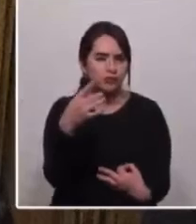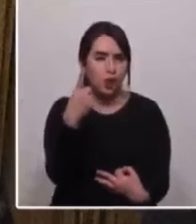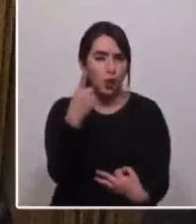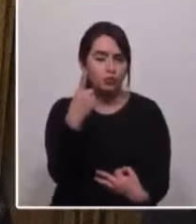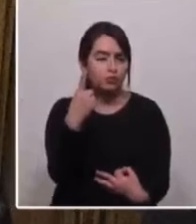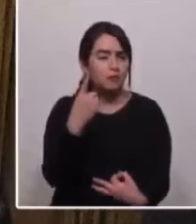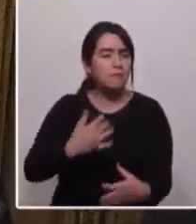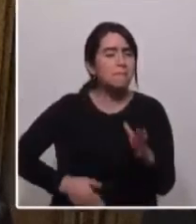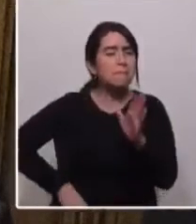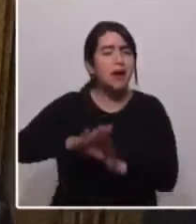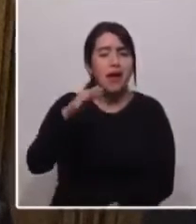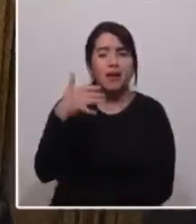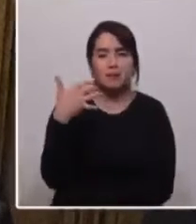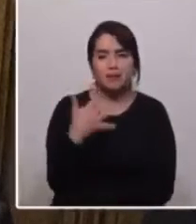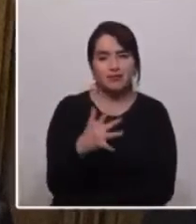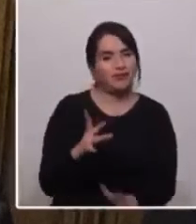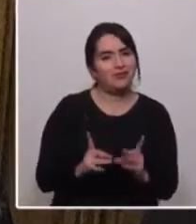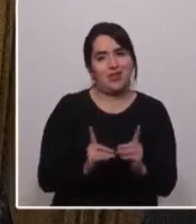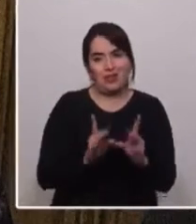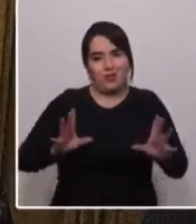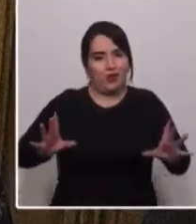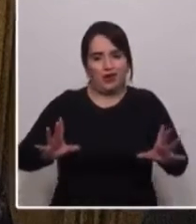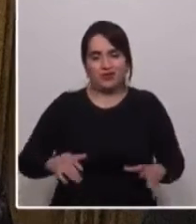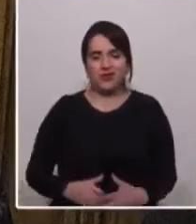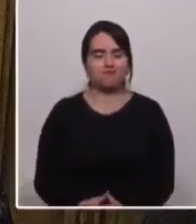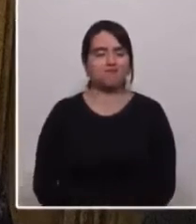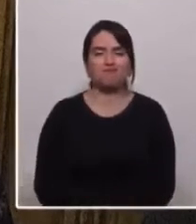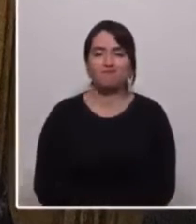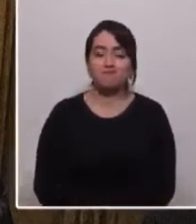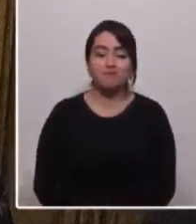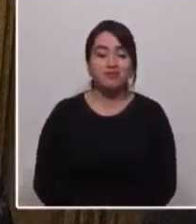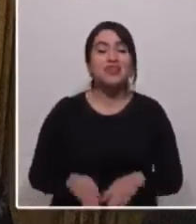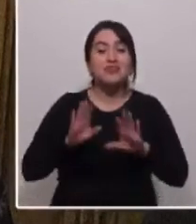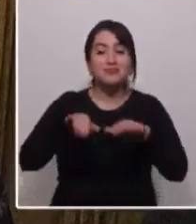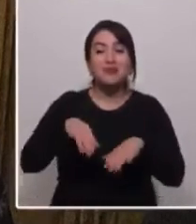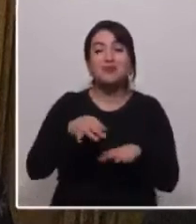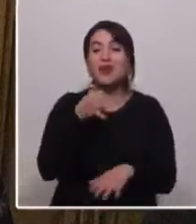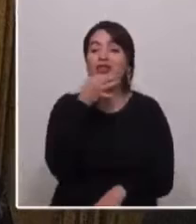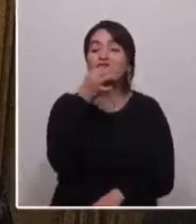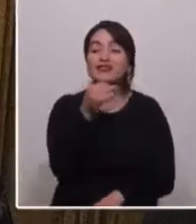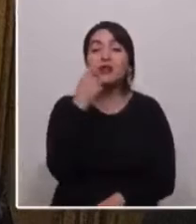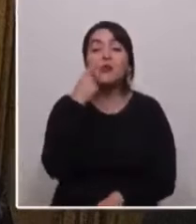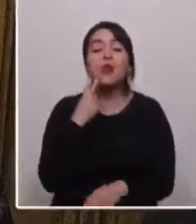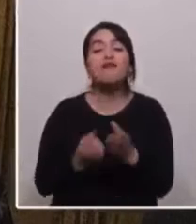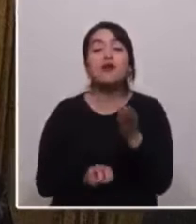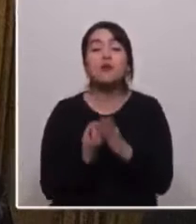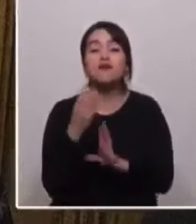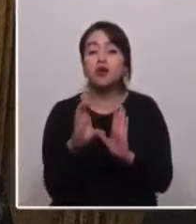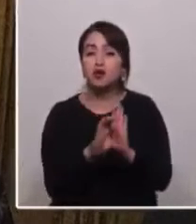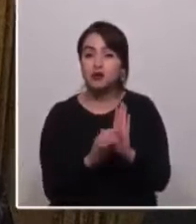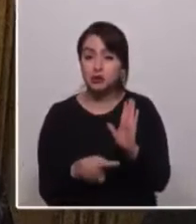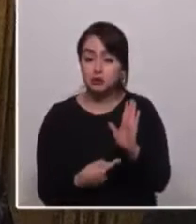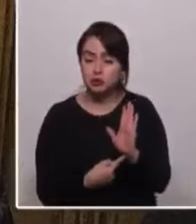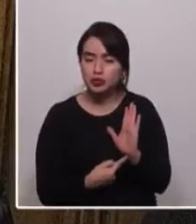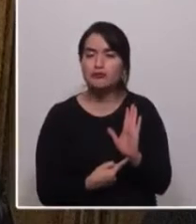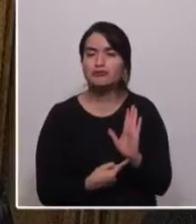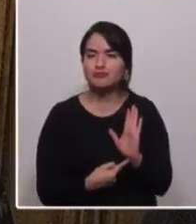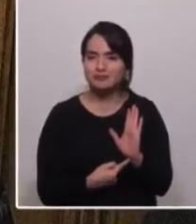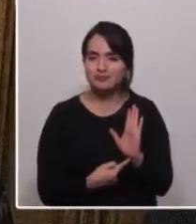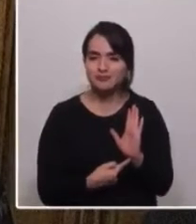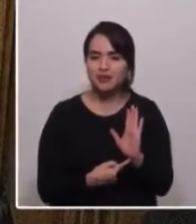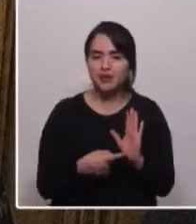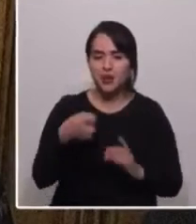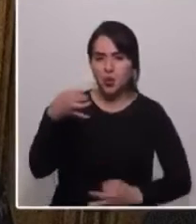más relevantes de la democracia. Como señala el borrador del texto constitucional, administrar